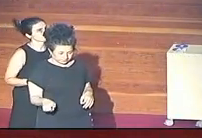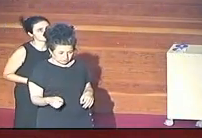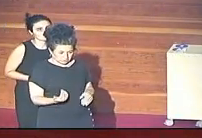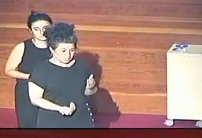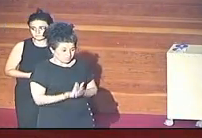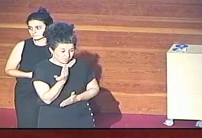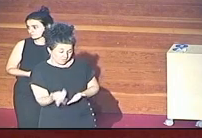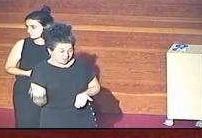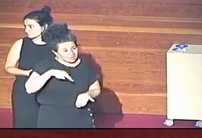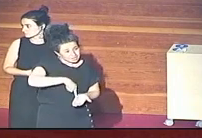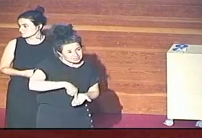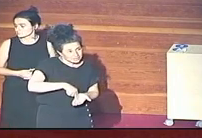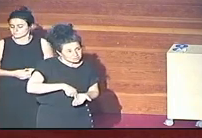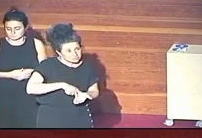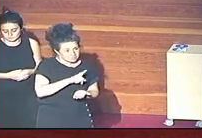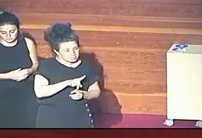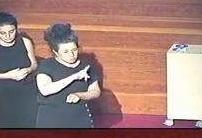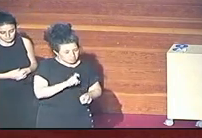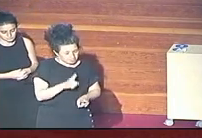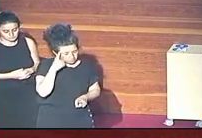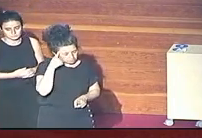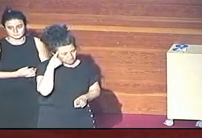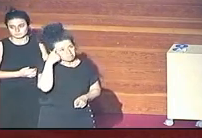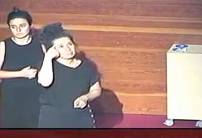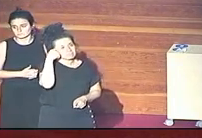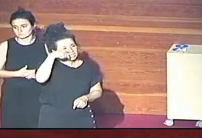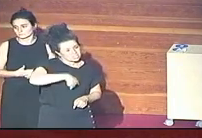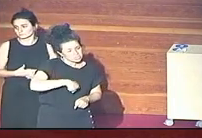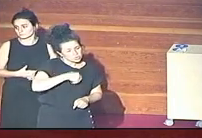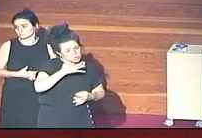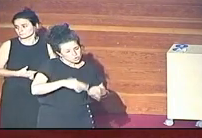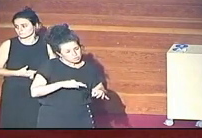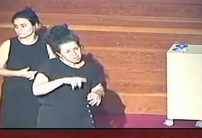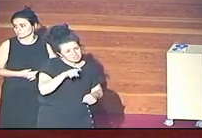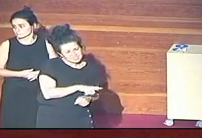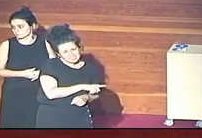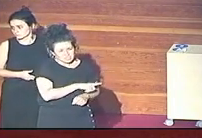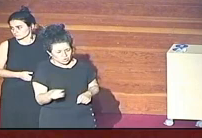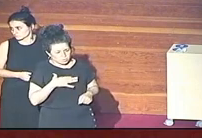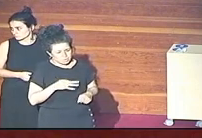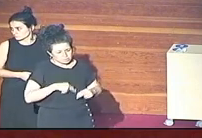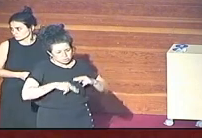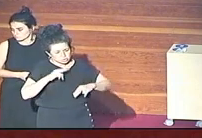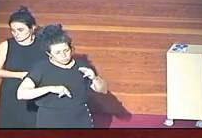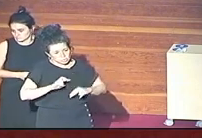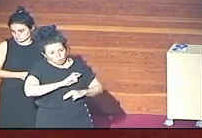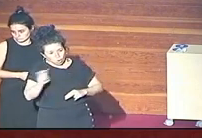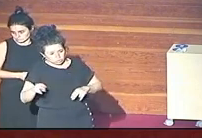mañana si esa es la normalidad o vamos a construir juntos otra normalidad